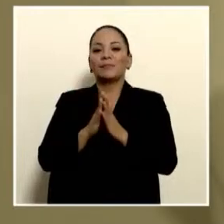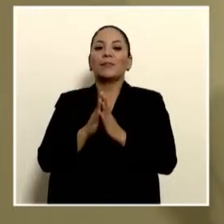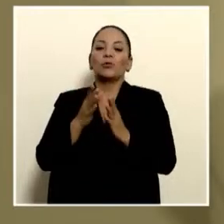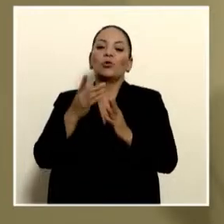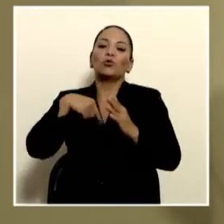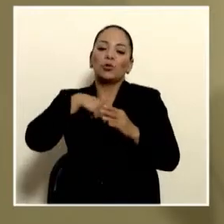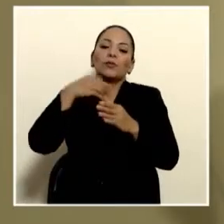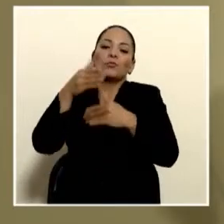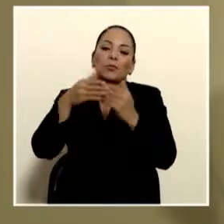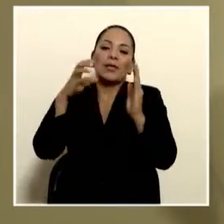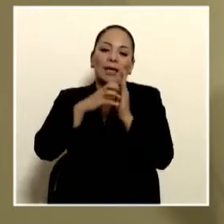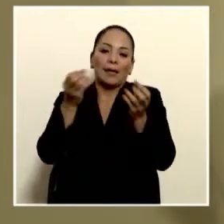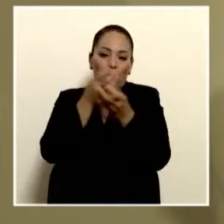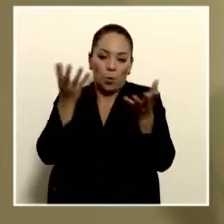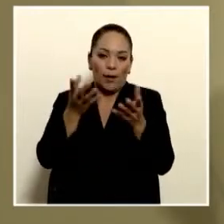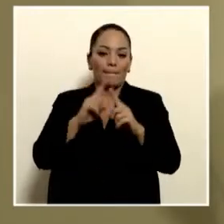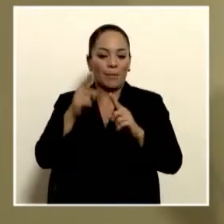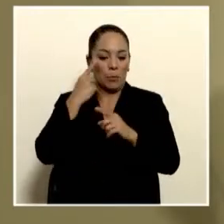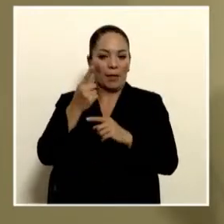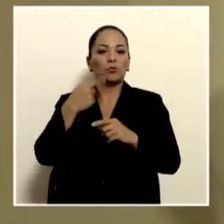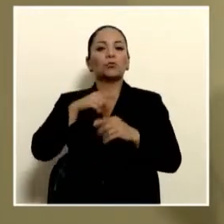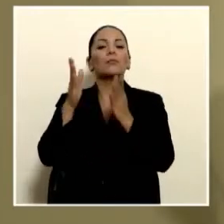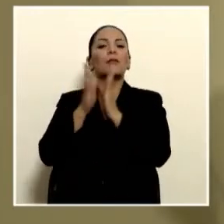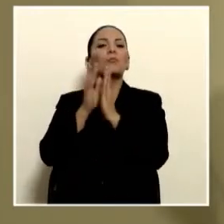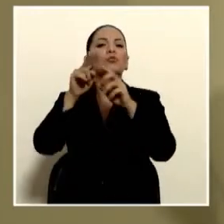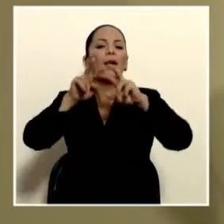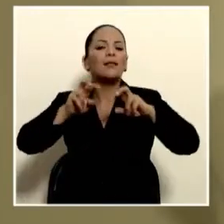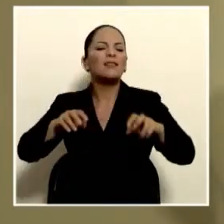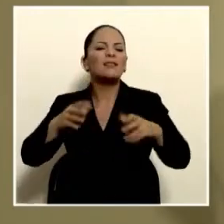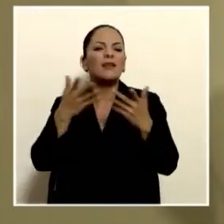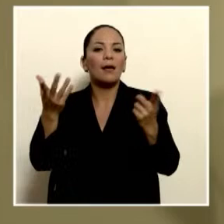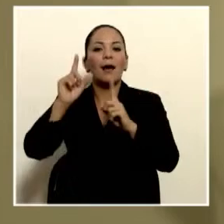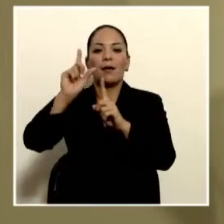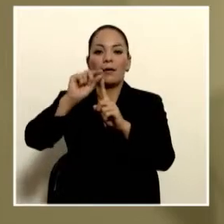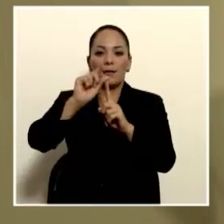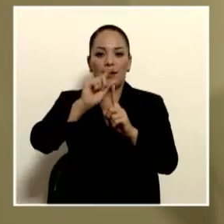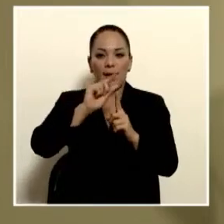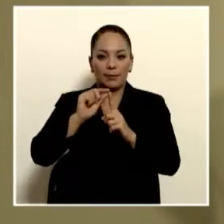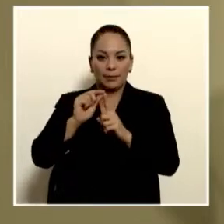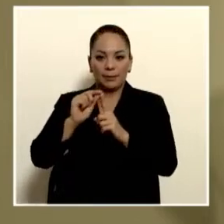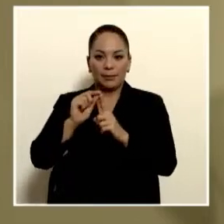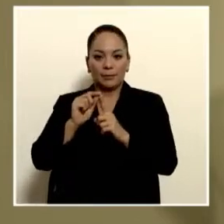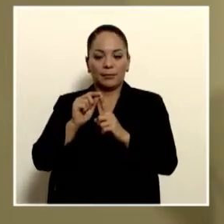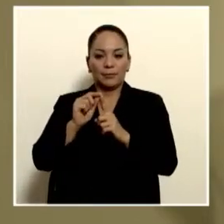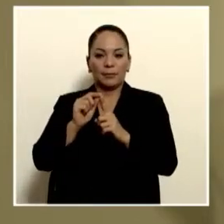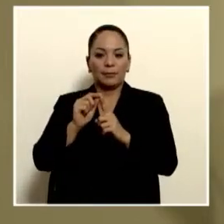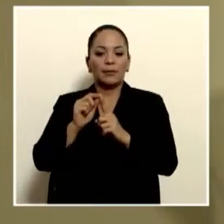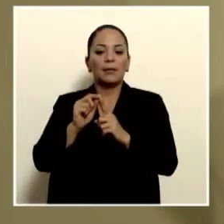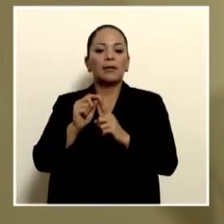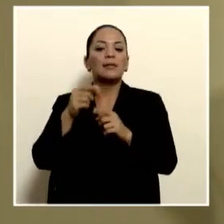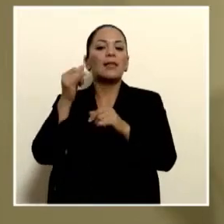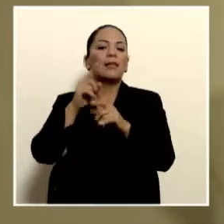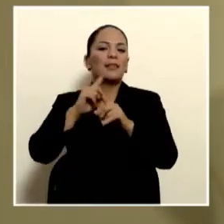lo hicimos público, un análisis de los alquileres del Estado.